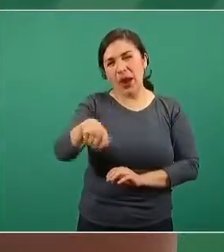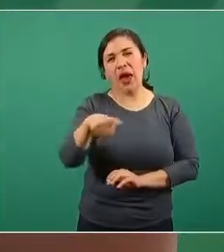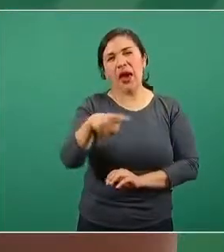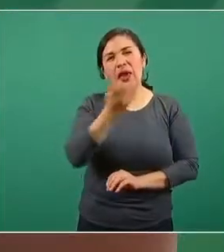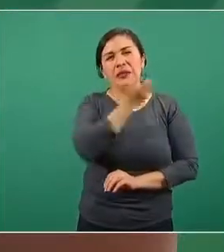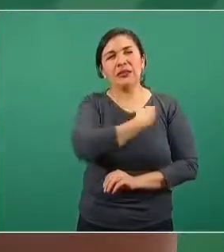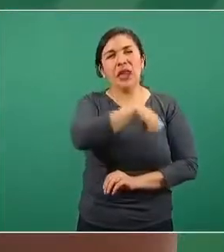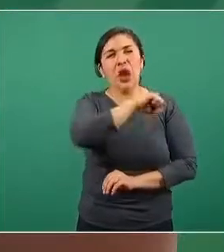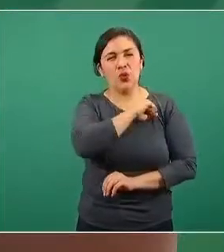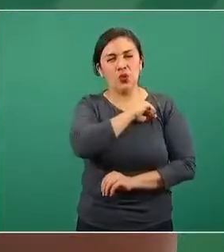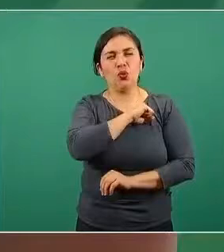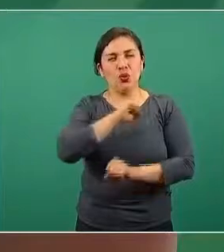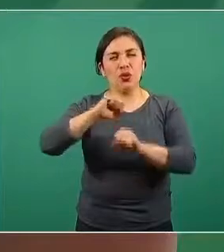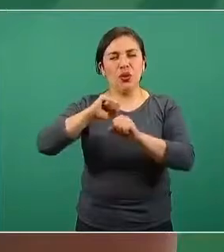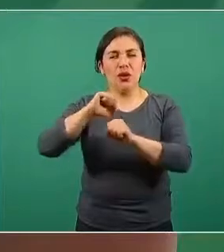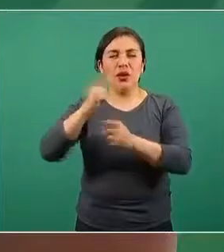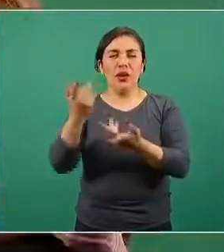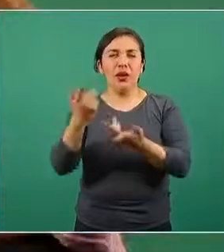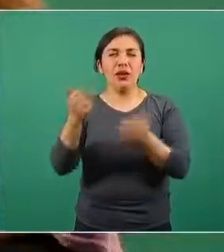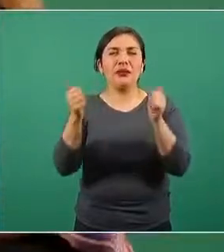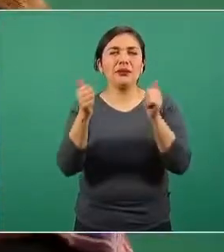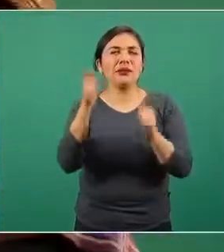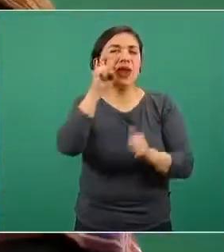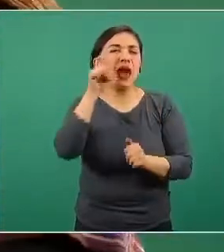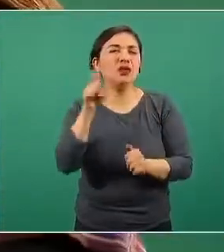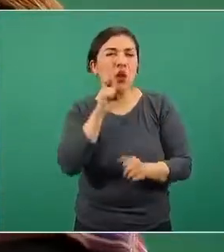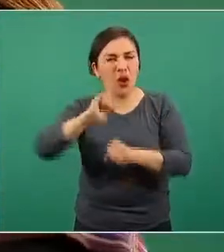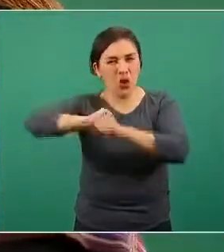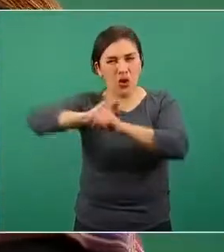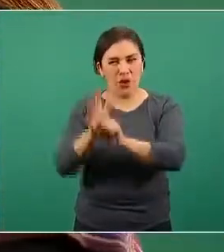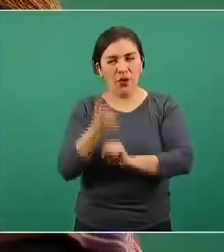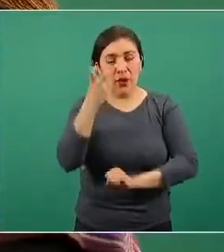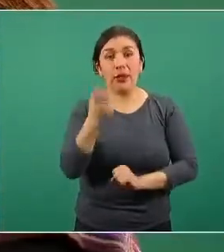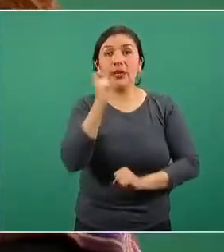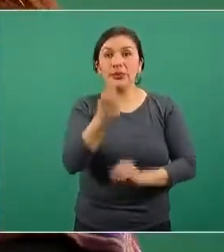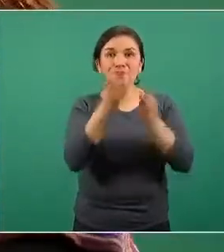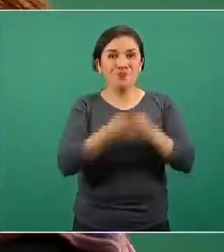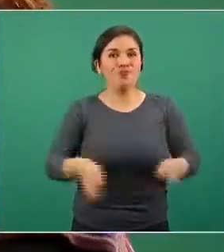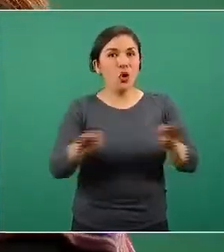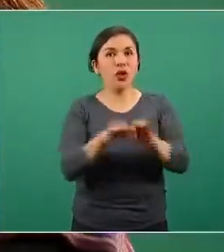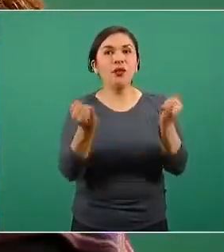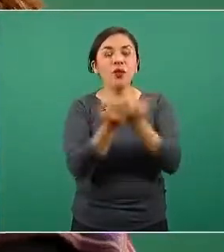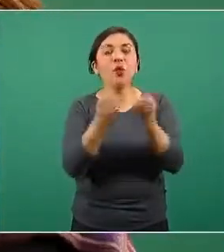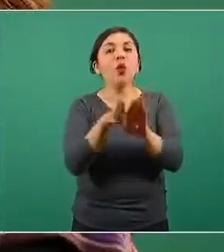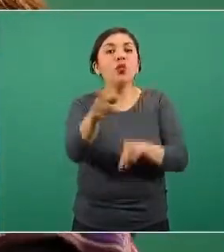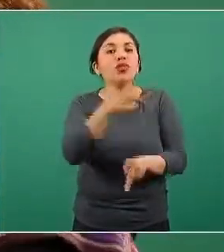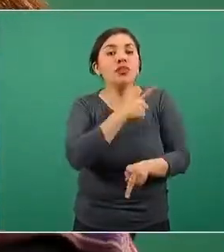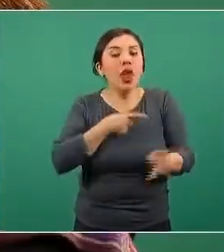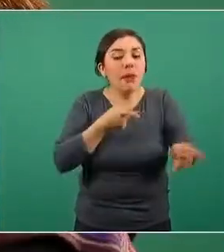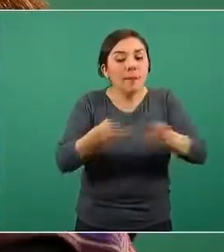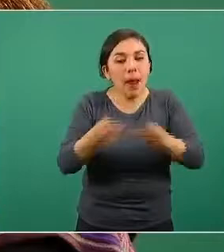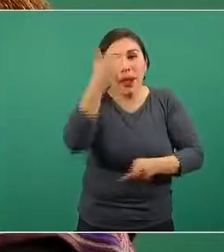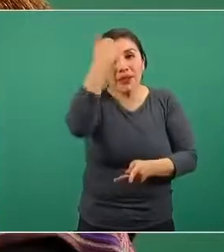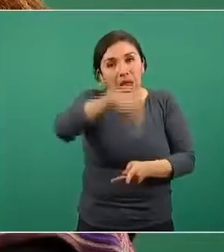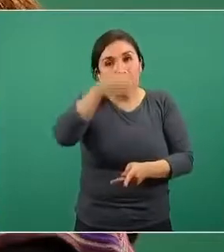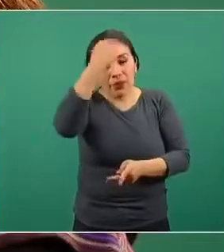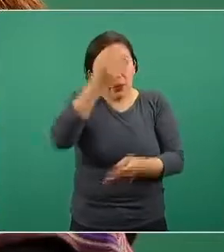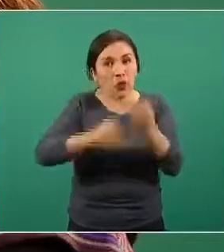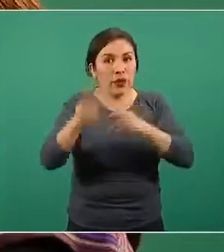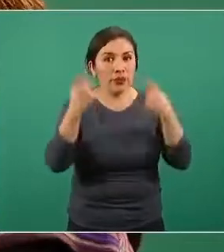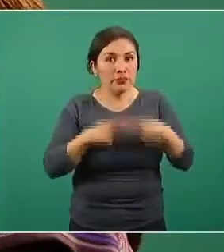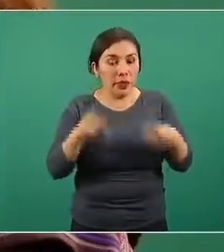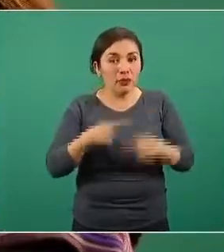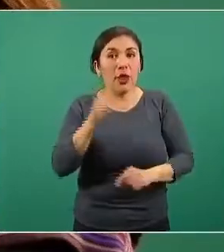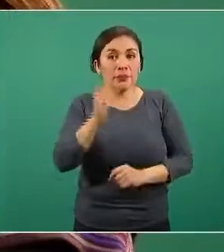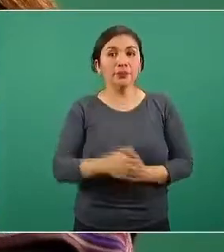de riesgo COVID para relaciones sexuales, porque es importante también esta parte de planeación e información para la población,